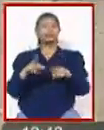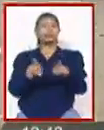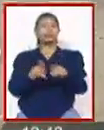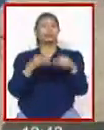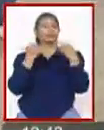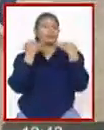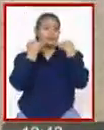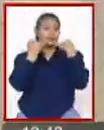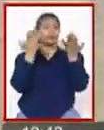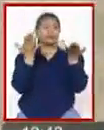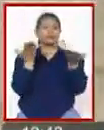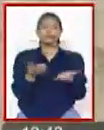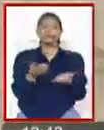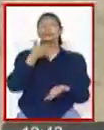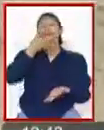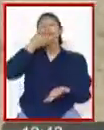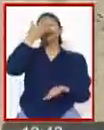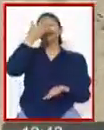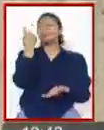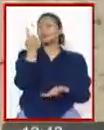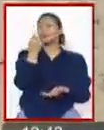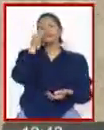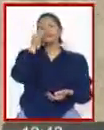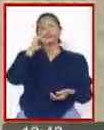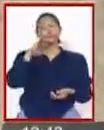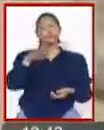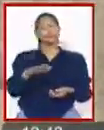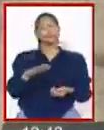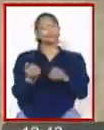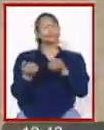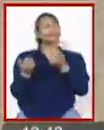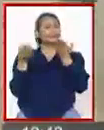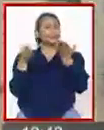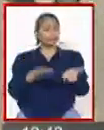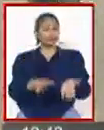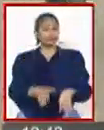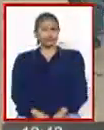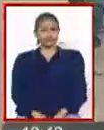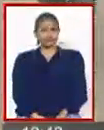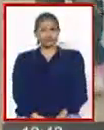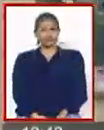la información que en la gasificación una niña lamentablemente perdió la vida.